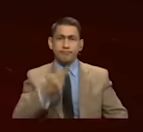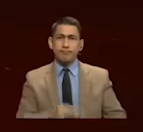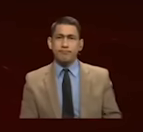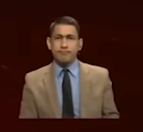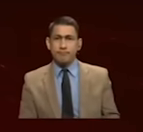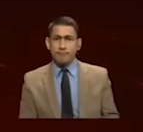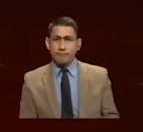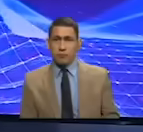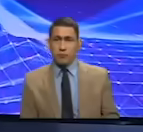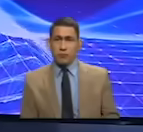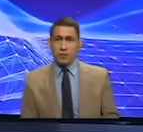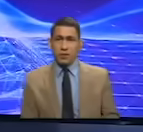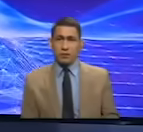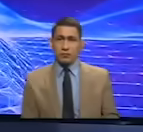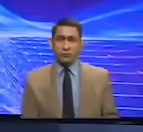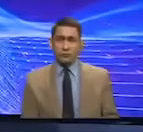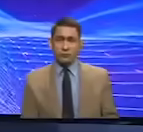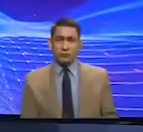Televisión.